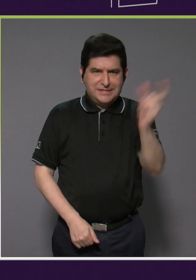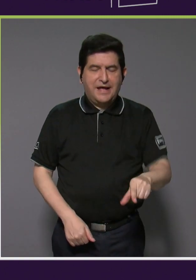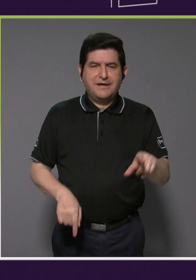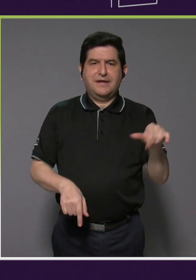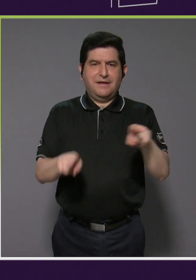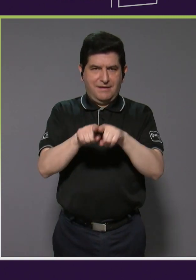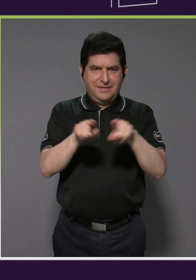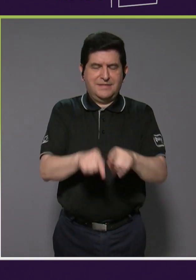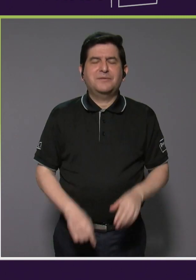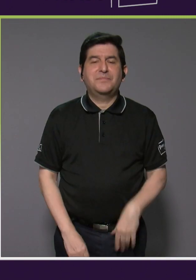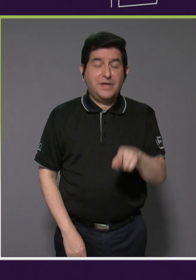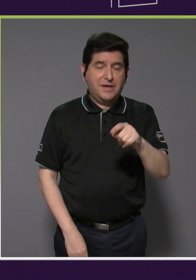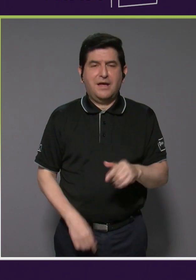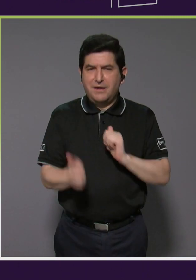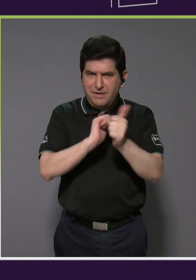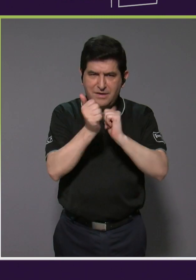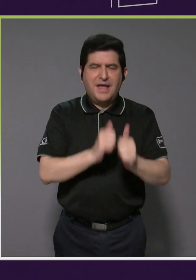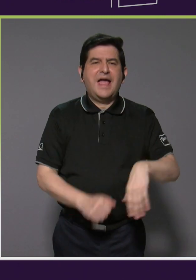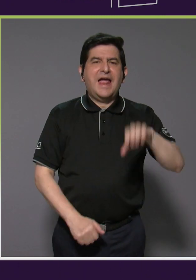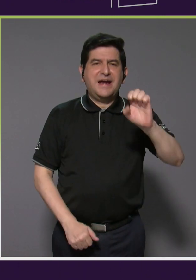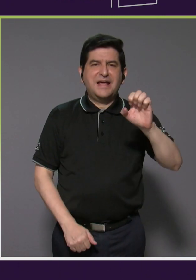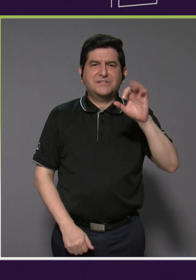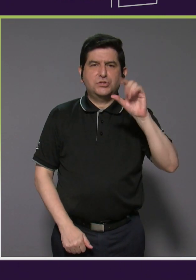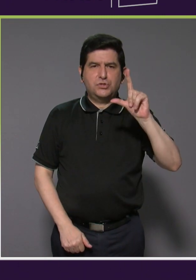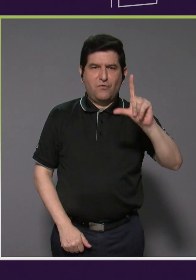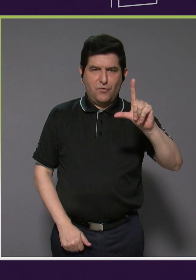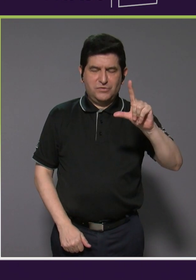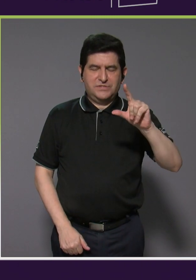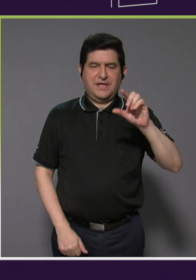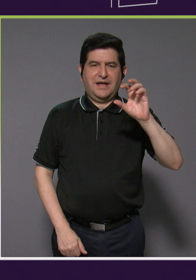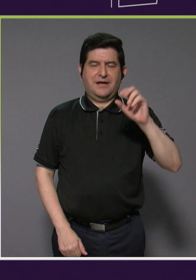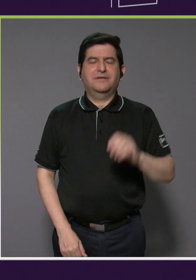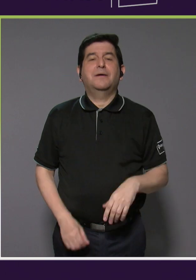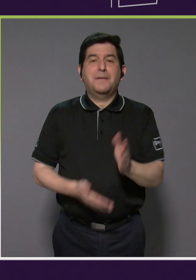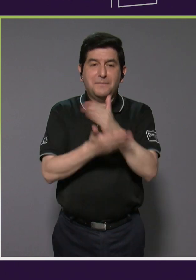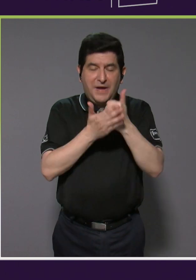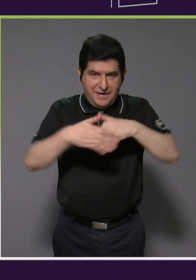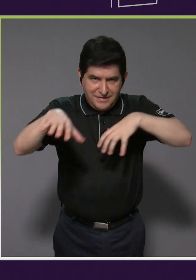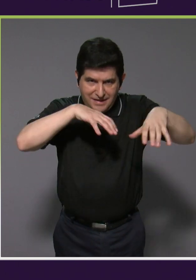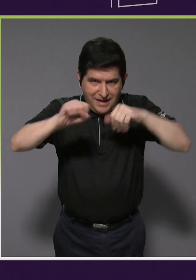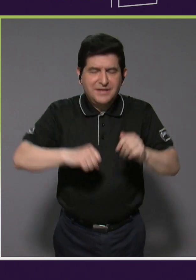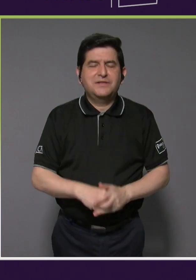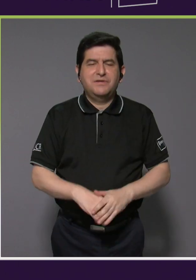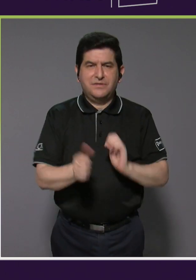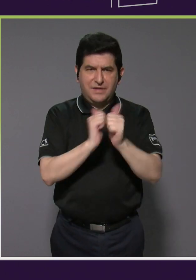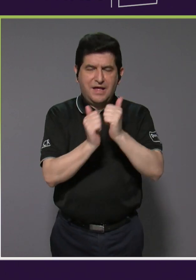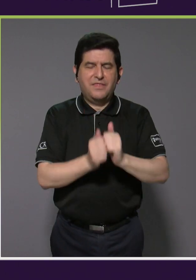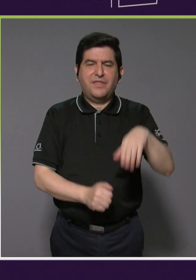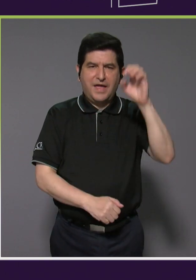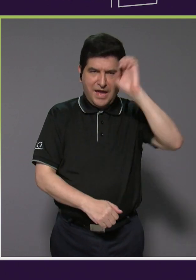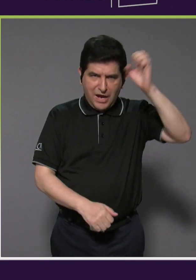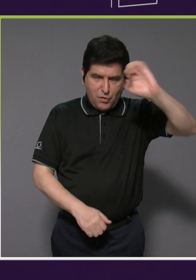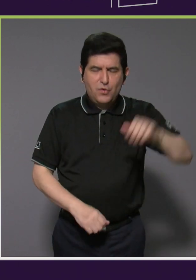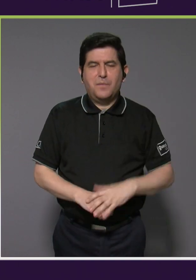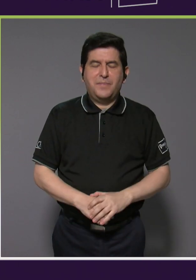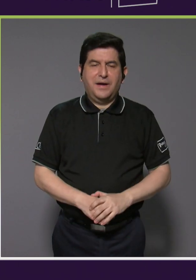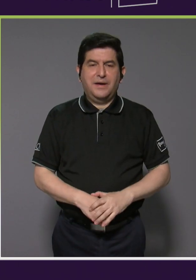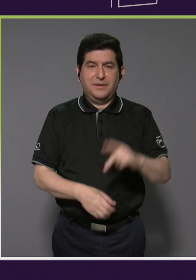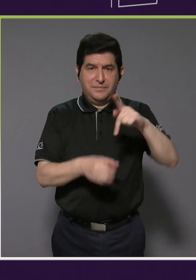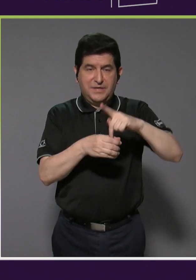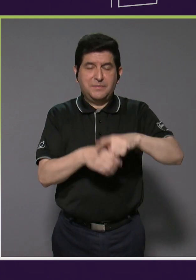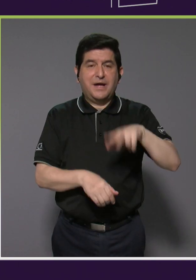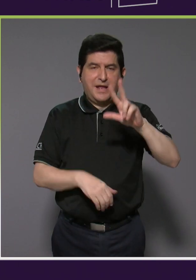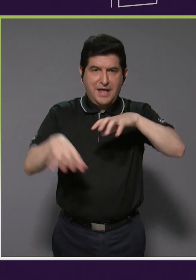también compitió en este Grand Prix Ernesto Lobito Fonseca como parte de su gira de eventos competitivos por Europa, a los que se suma